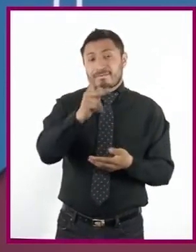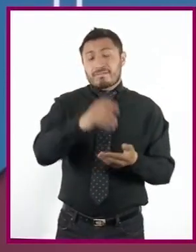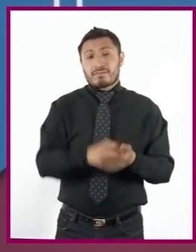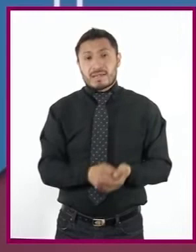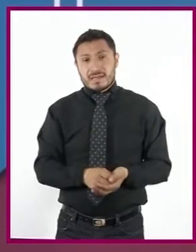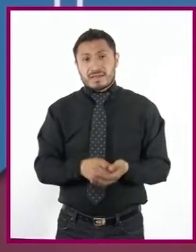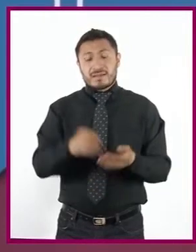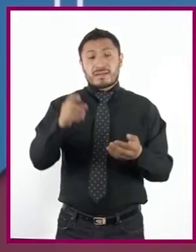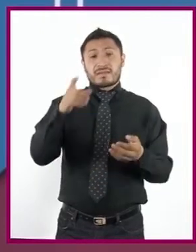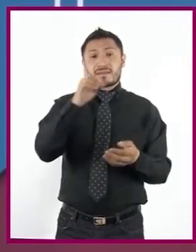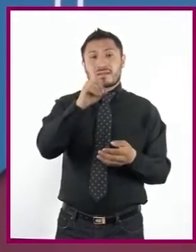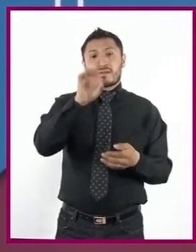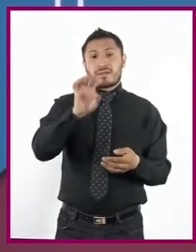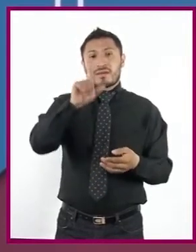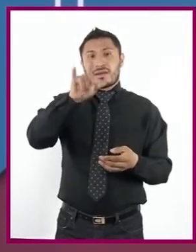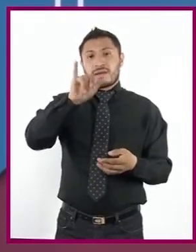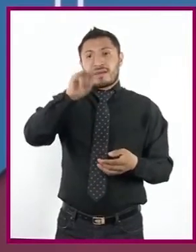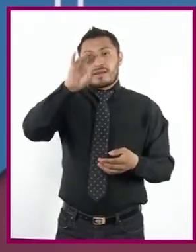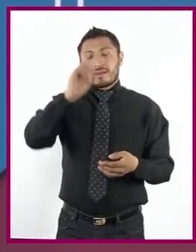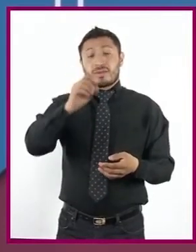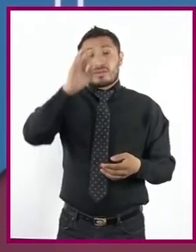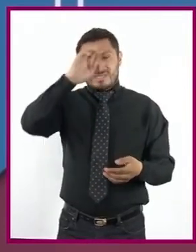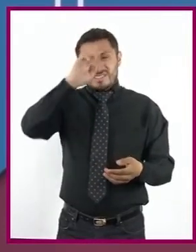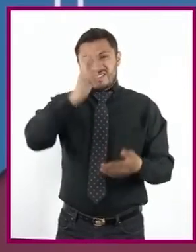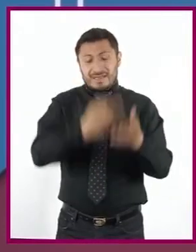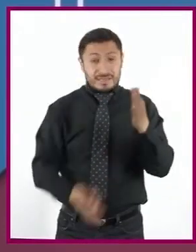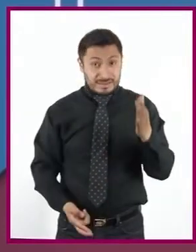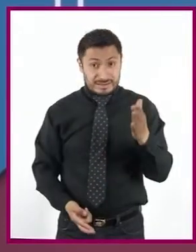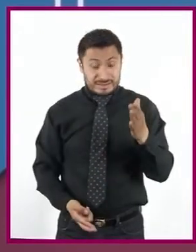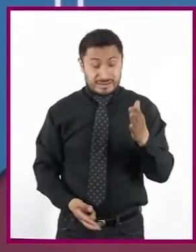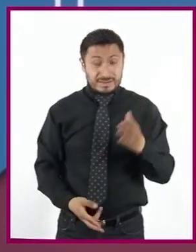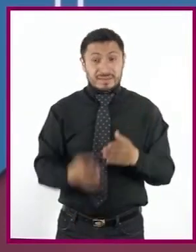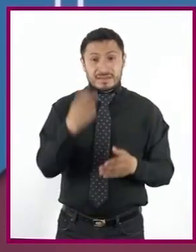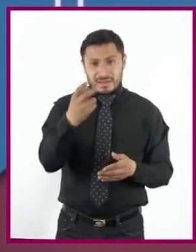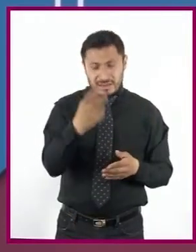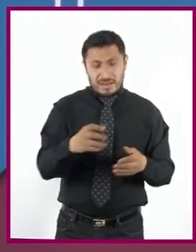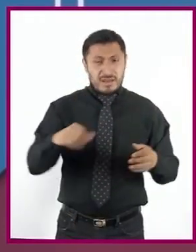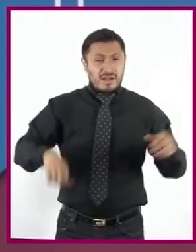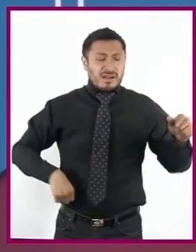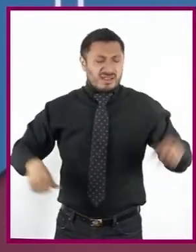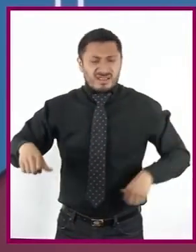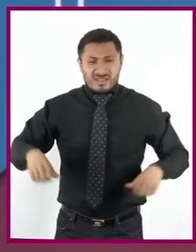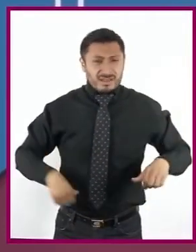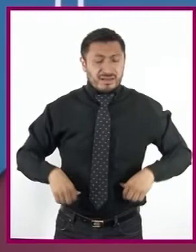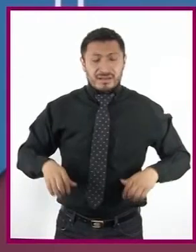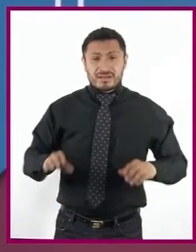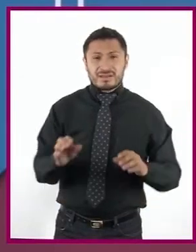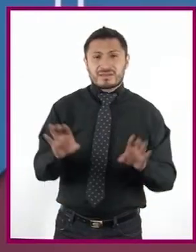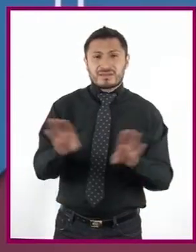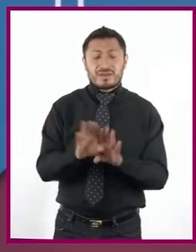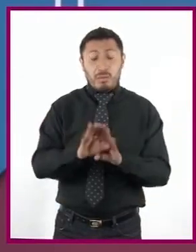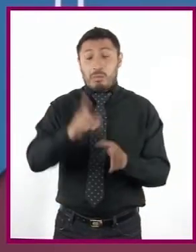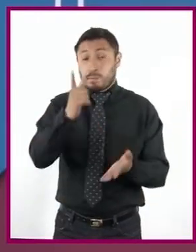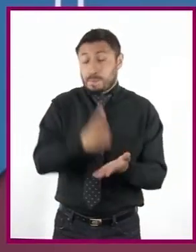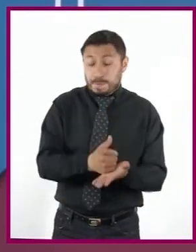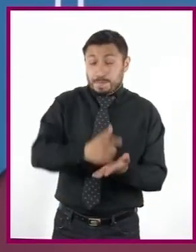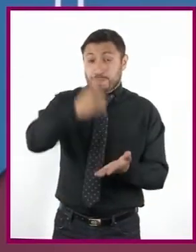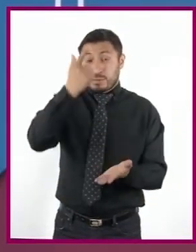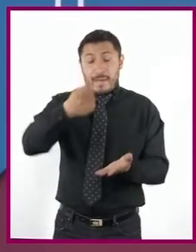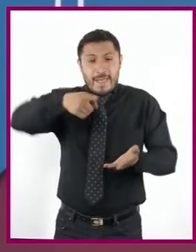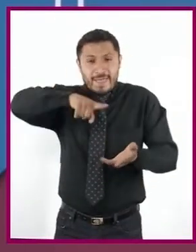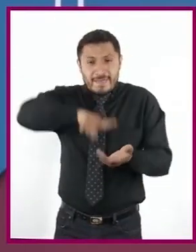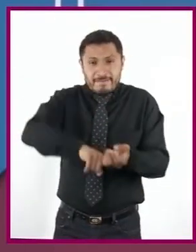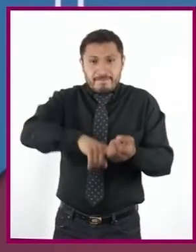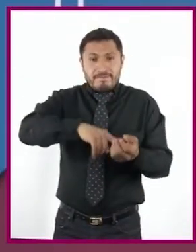un delito es una falta, una conducta o una acción que se considera grave dentro